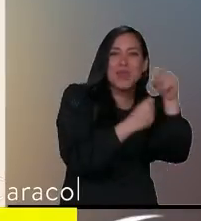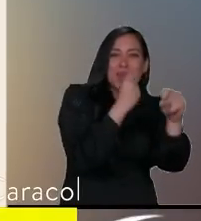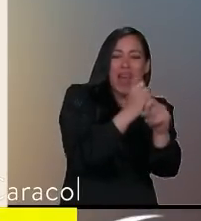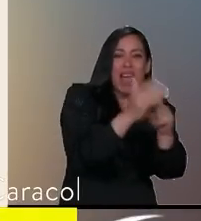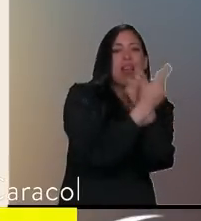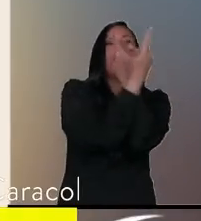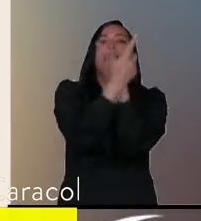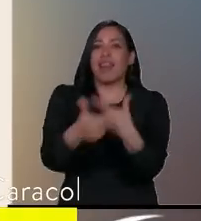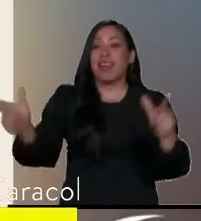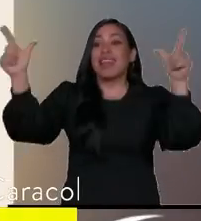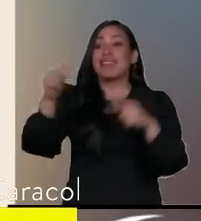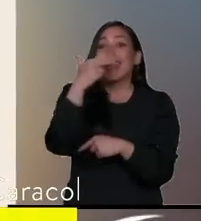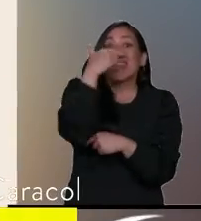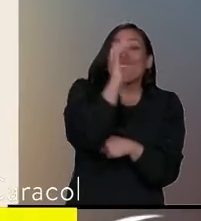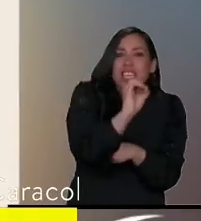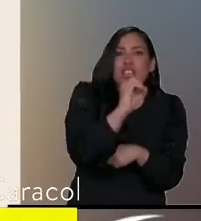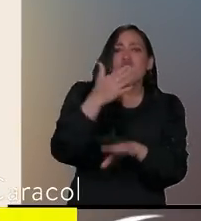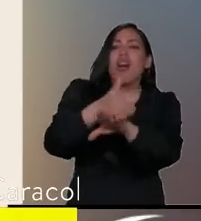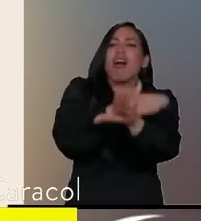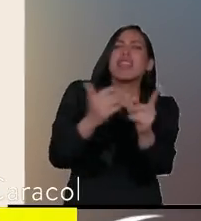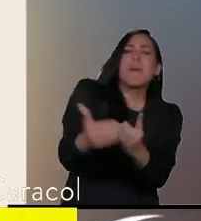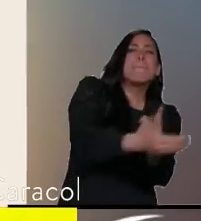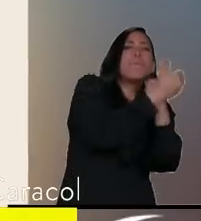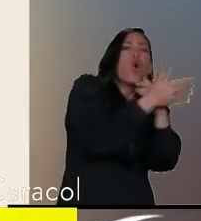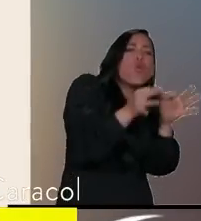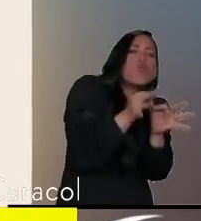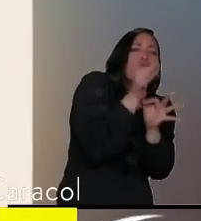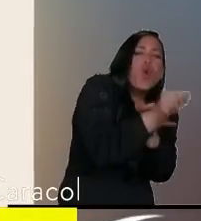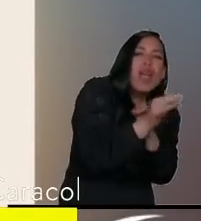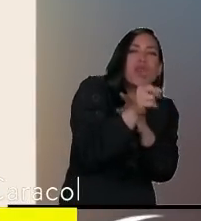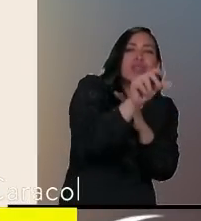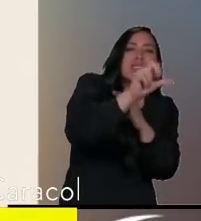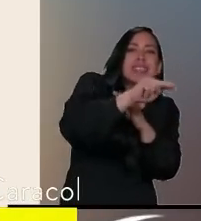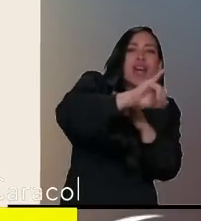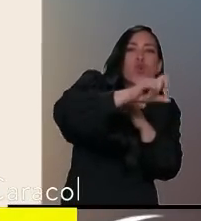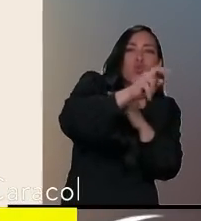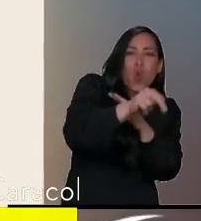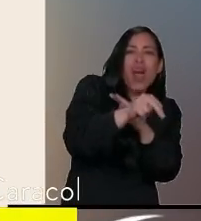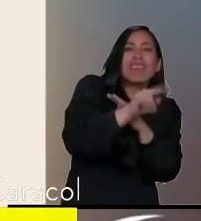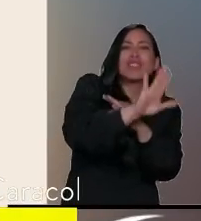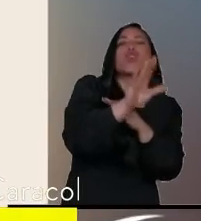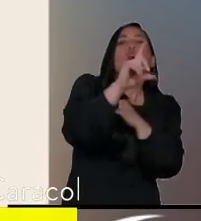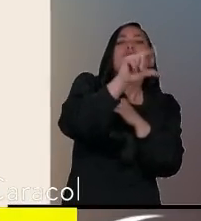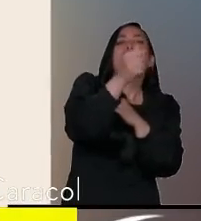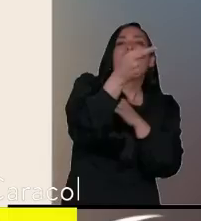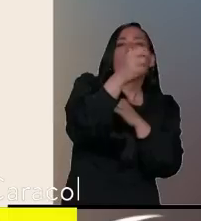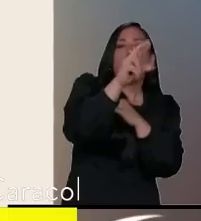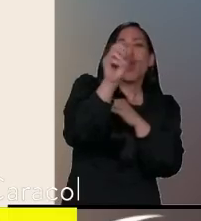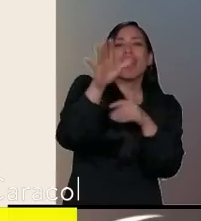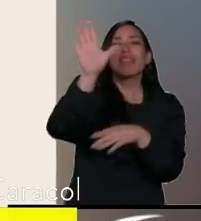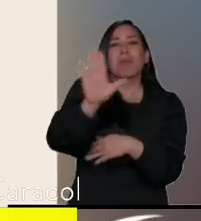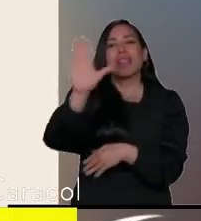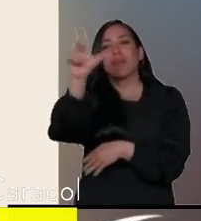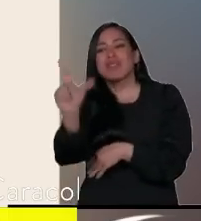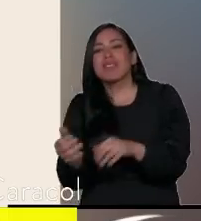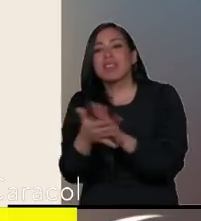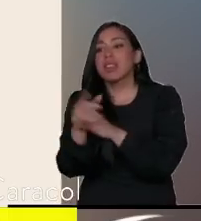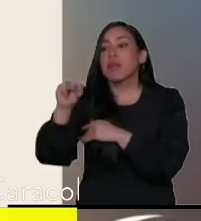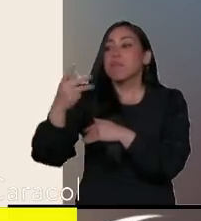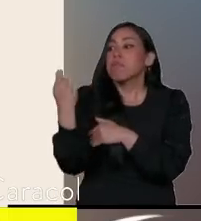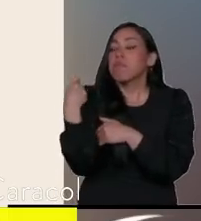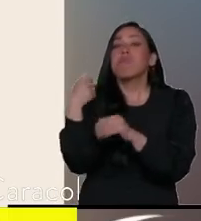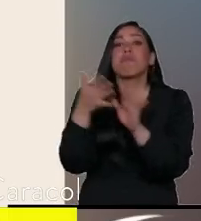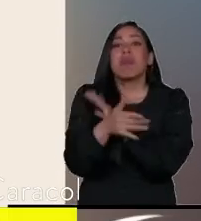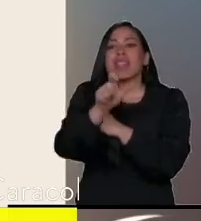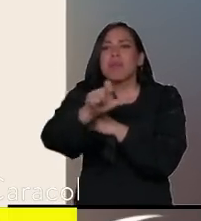edad. El pequeño había sido secuestrado en la vereda San Juan del municipio de La Gloria, esto en el Cesar, el pasado martes, por